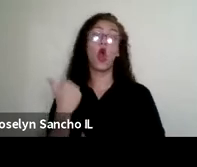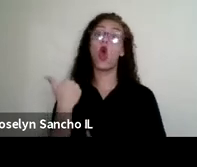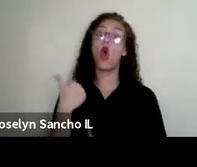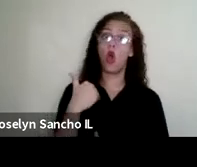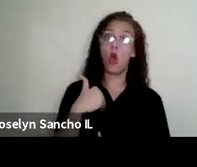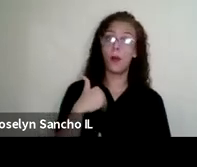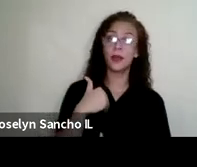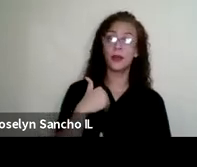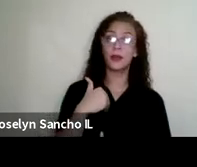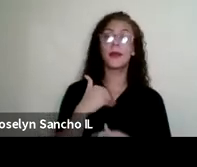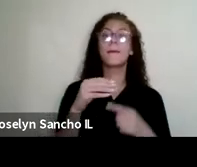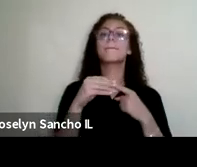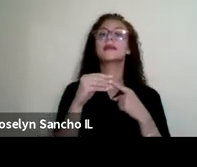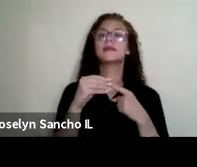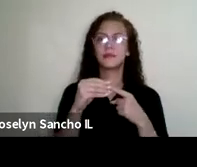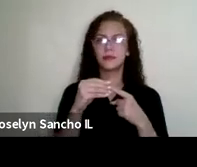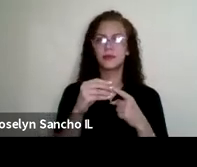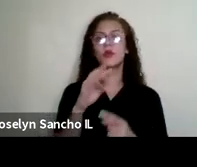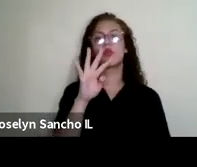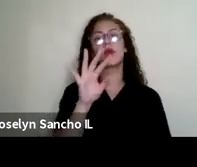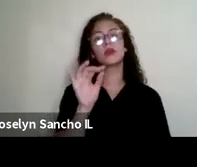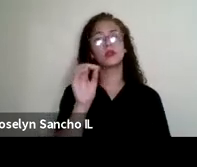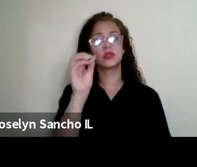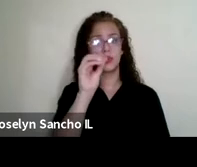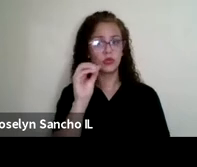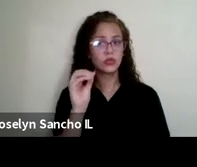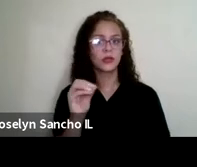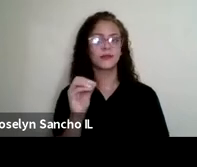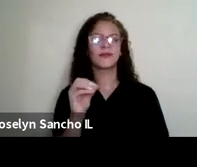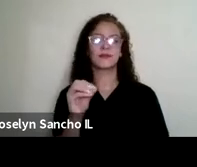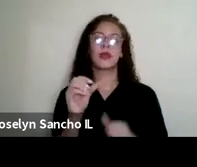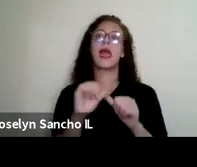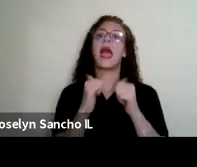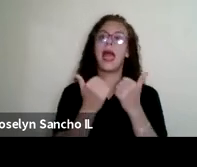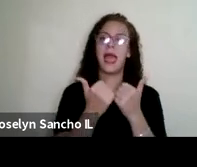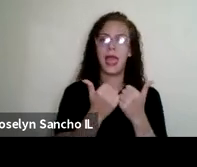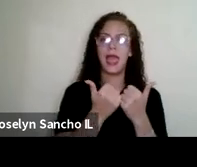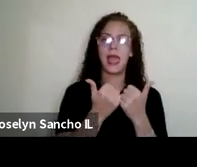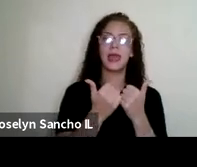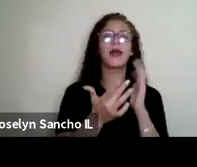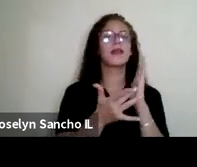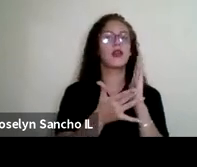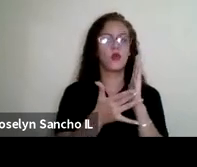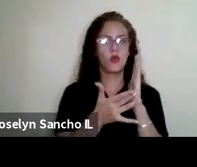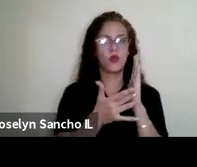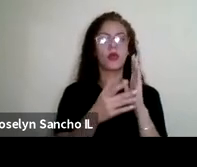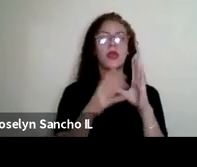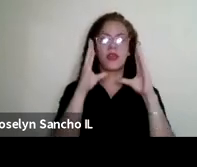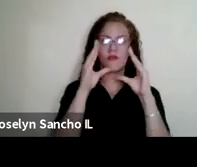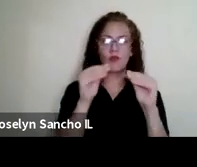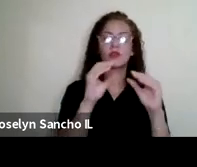los hombres, principalmente un 48% en el área de tecnologías de información